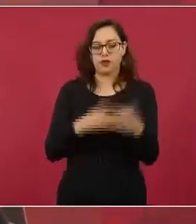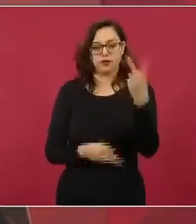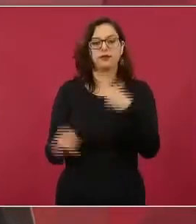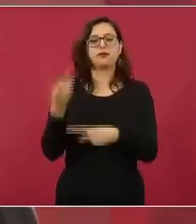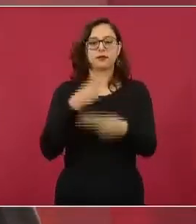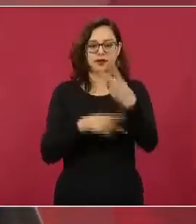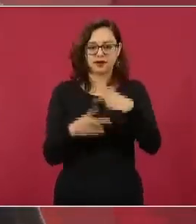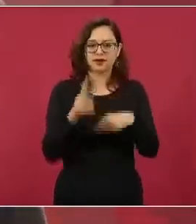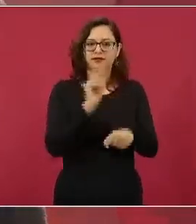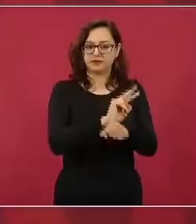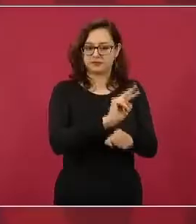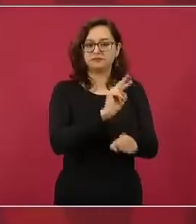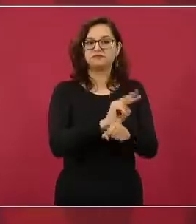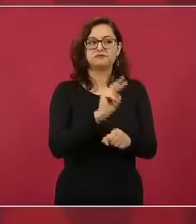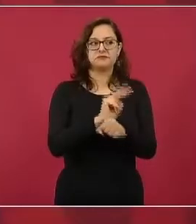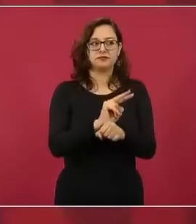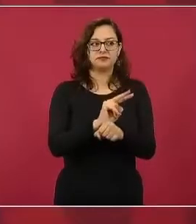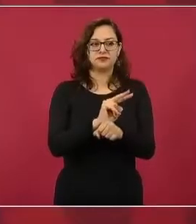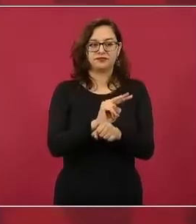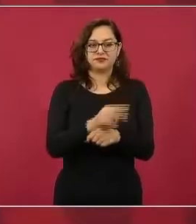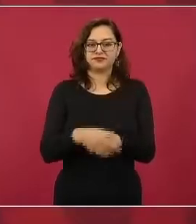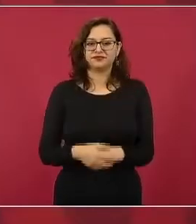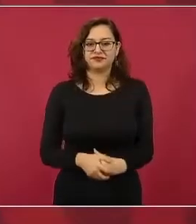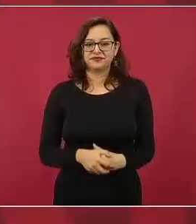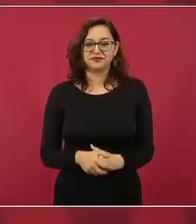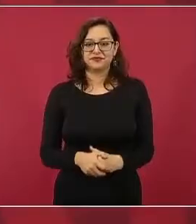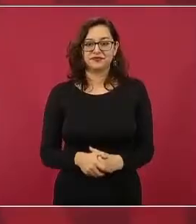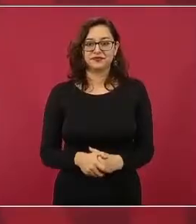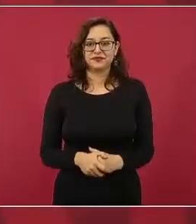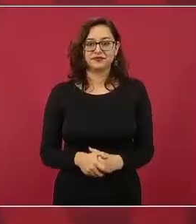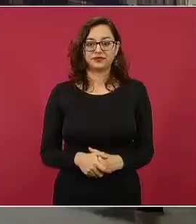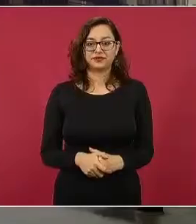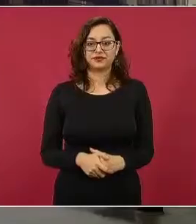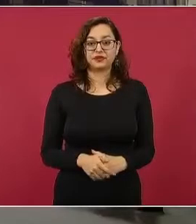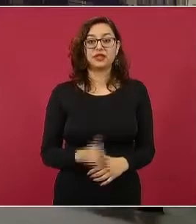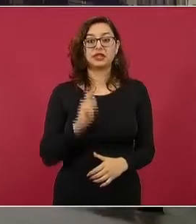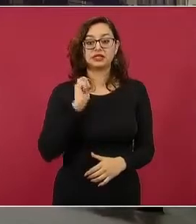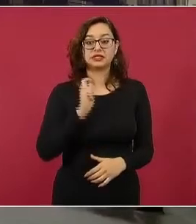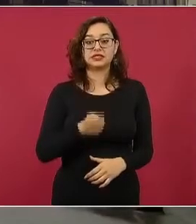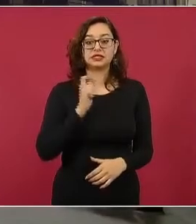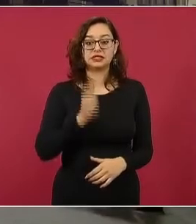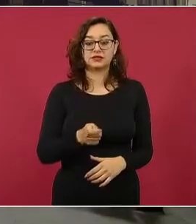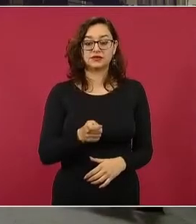pues sacaron el acuerdo unos días antes de que para ser representantes de casilla